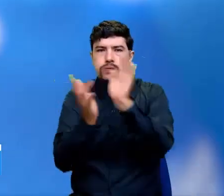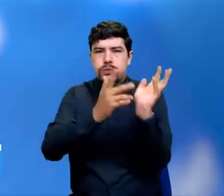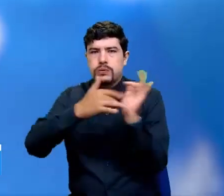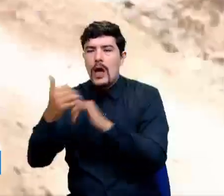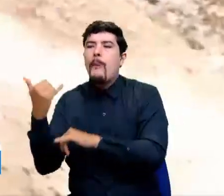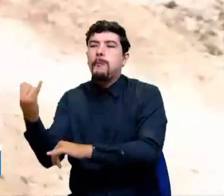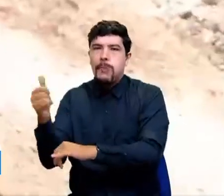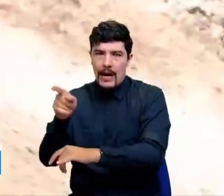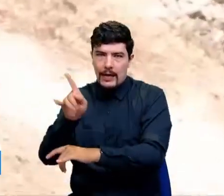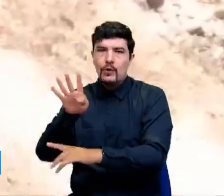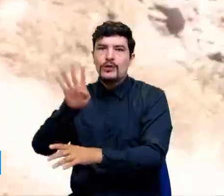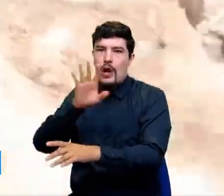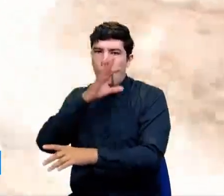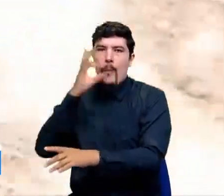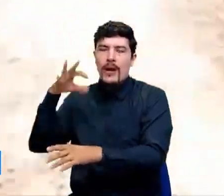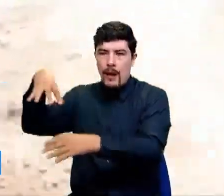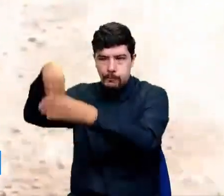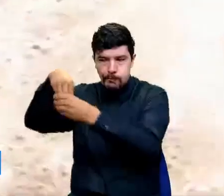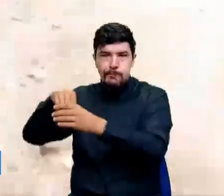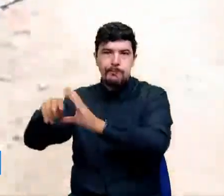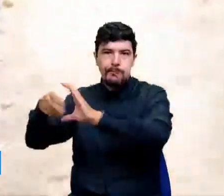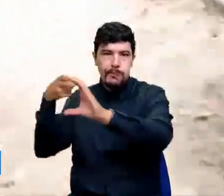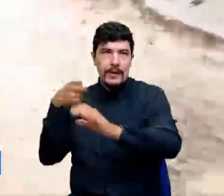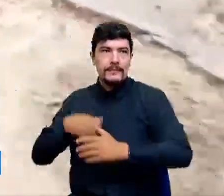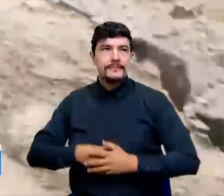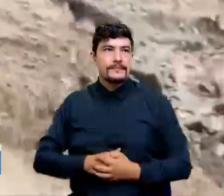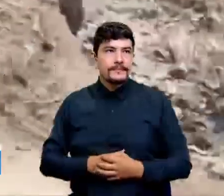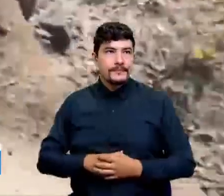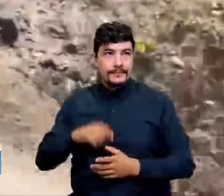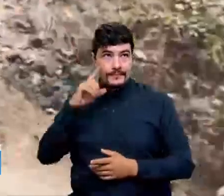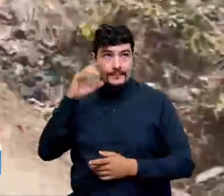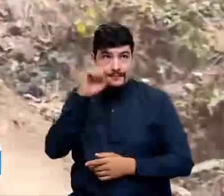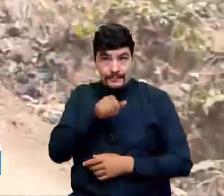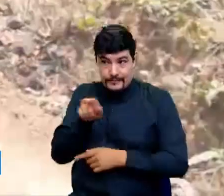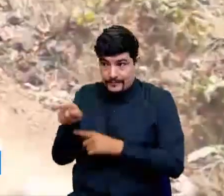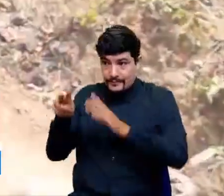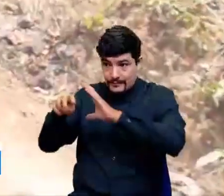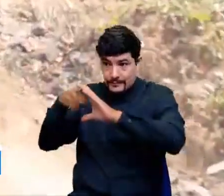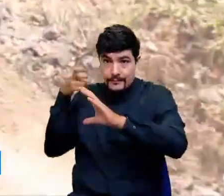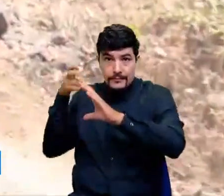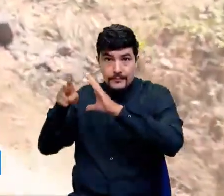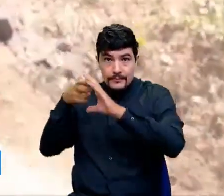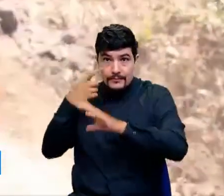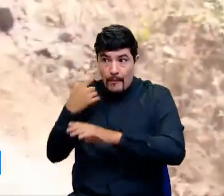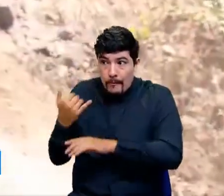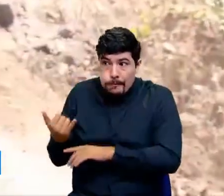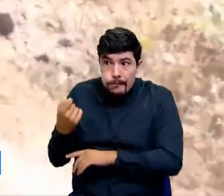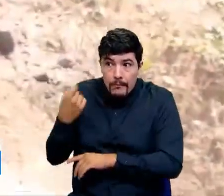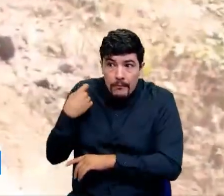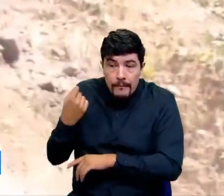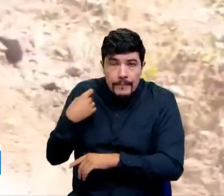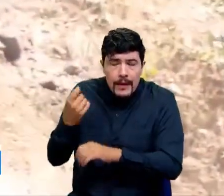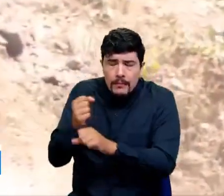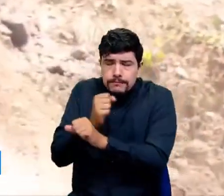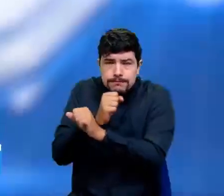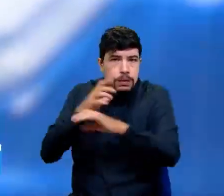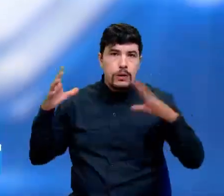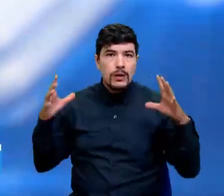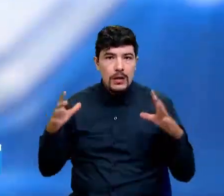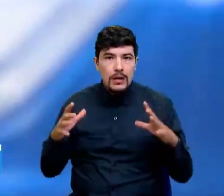atrapados. La mina La Mestiza, como pueden ver, acaba de suceder un